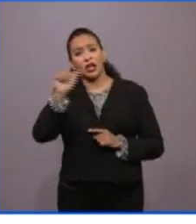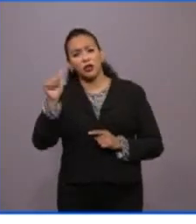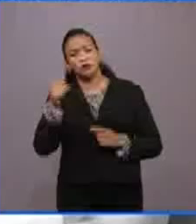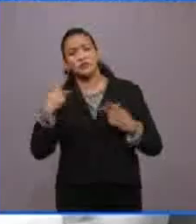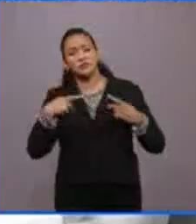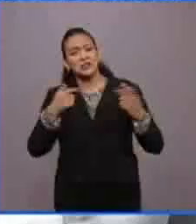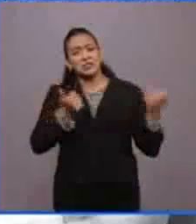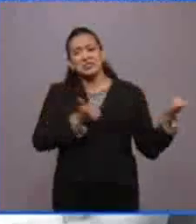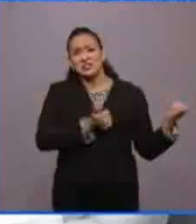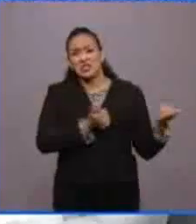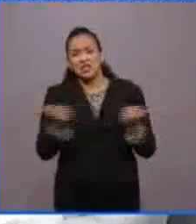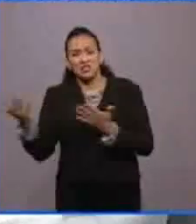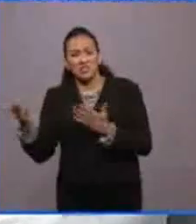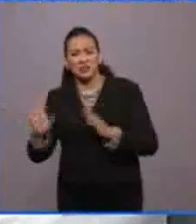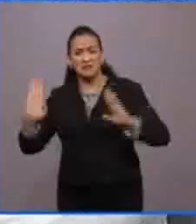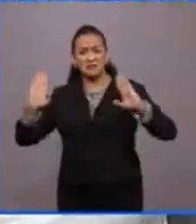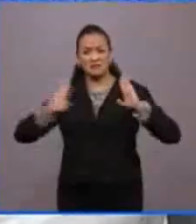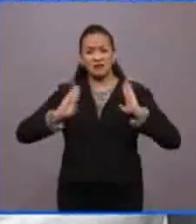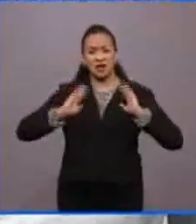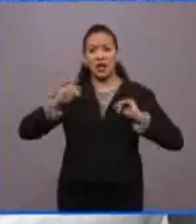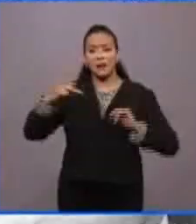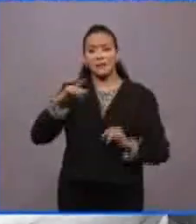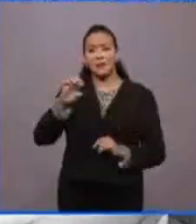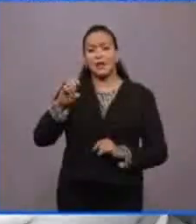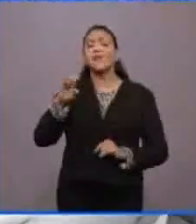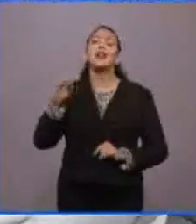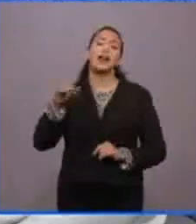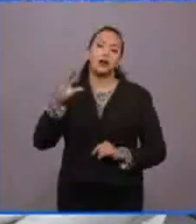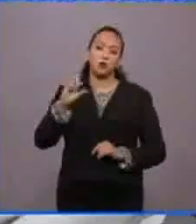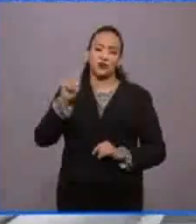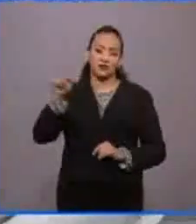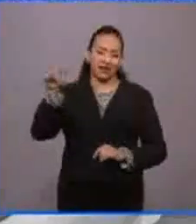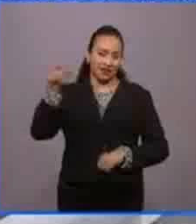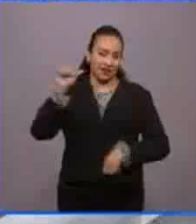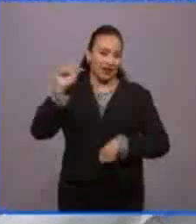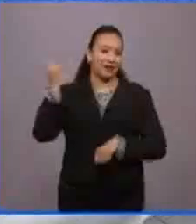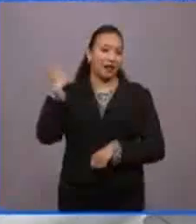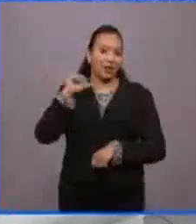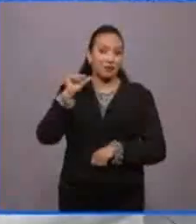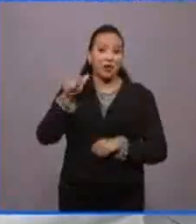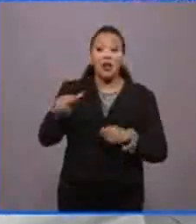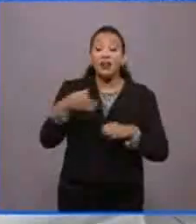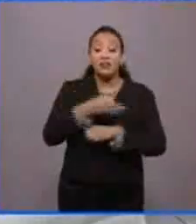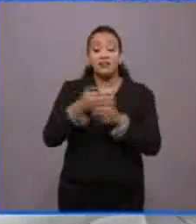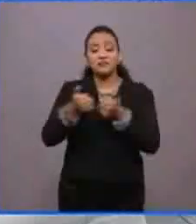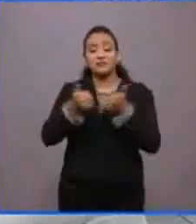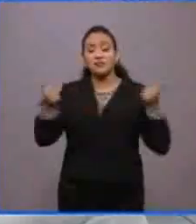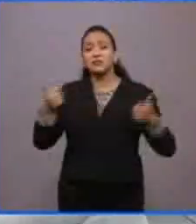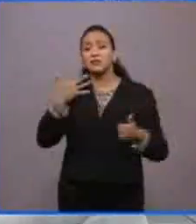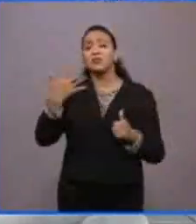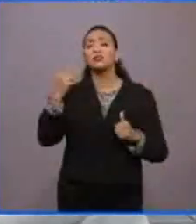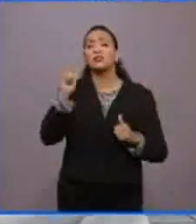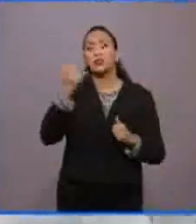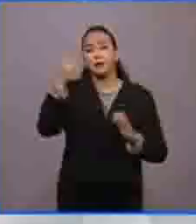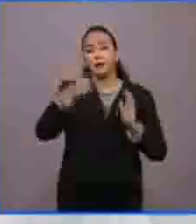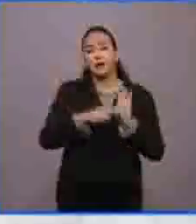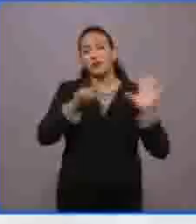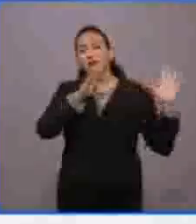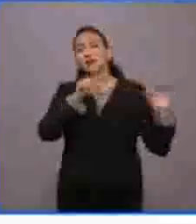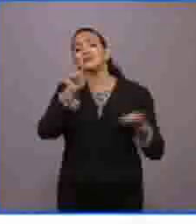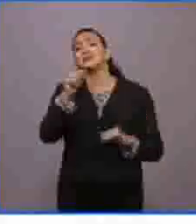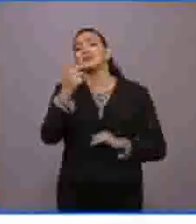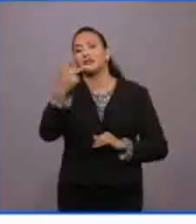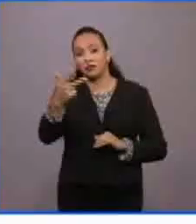a la base aérea militar de Pie de la Cuesta, en Acapulco. Ahí los separaron el 5 de junio de